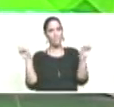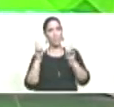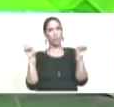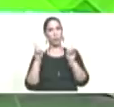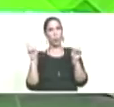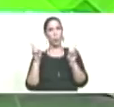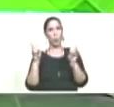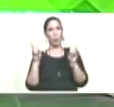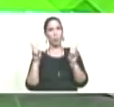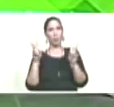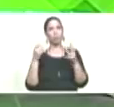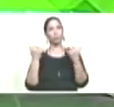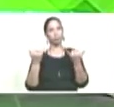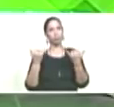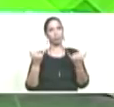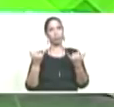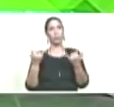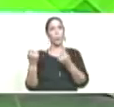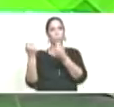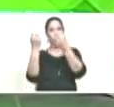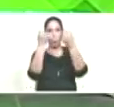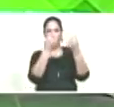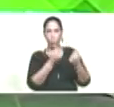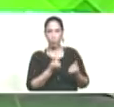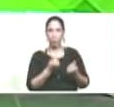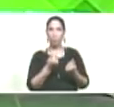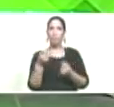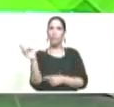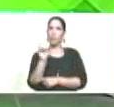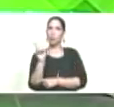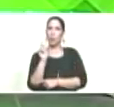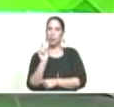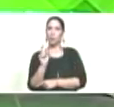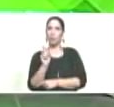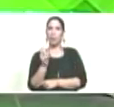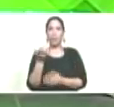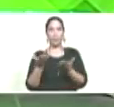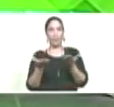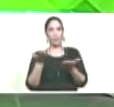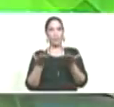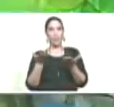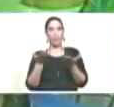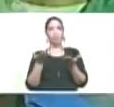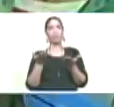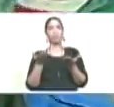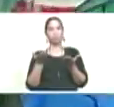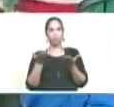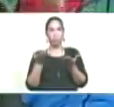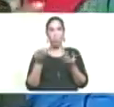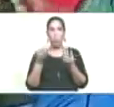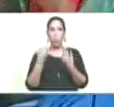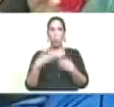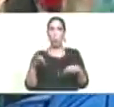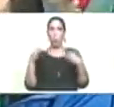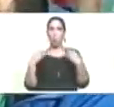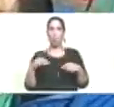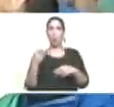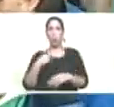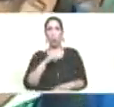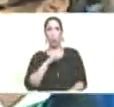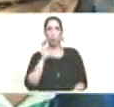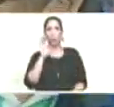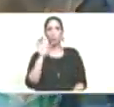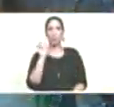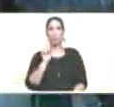tempranas en la recuperación económica que Venezuela necesita, en la estabilidad y normalización económica que nuestra patria